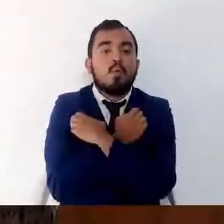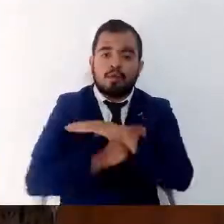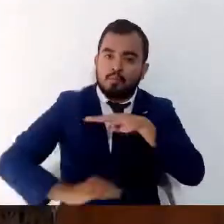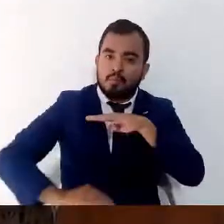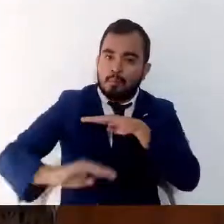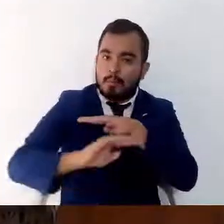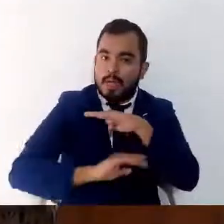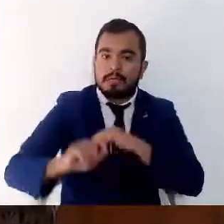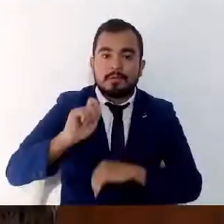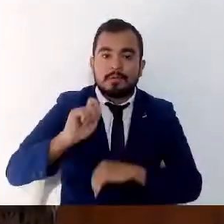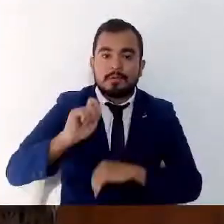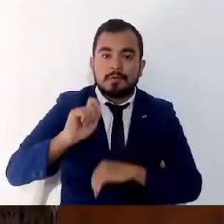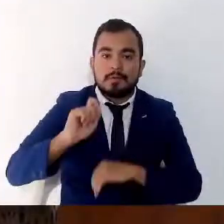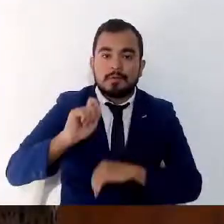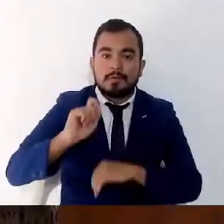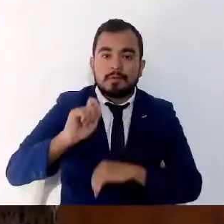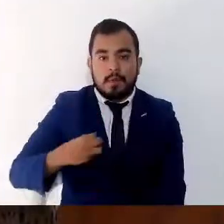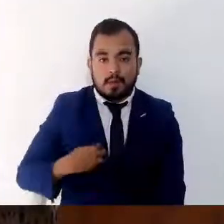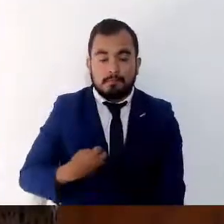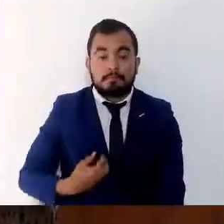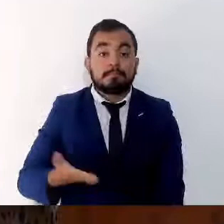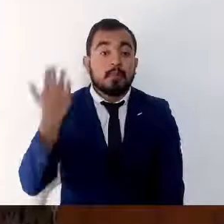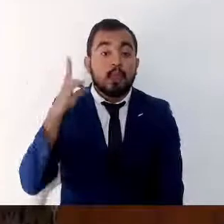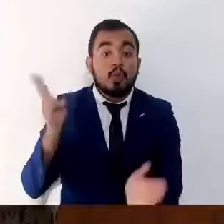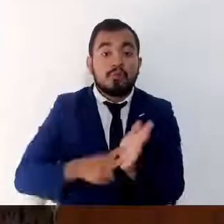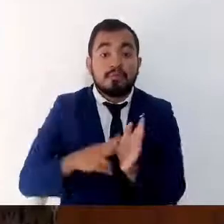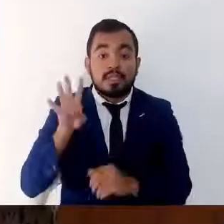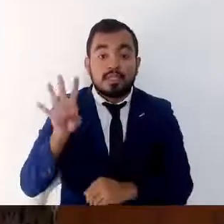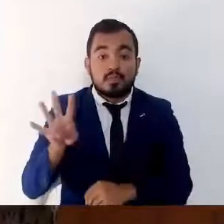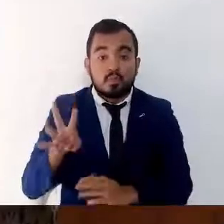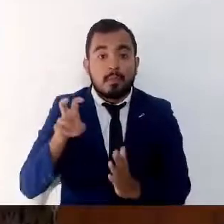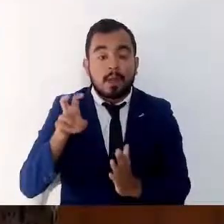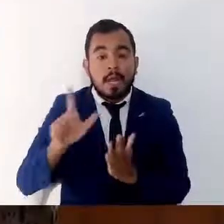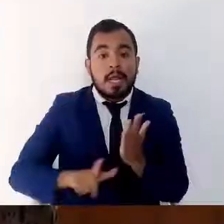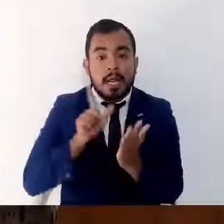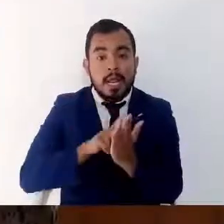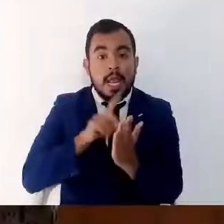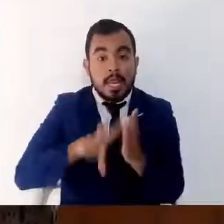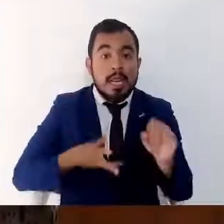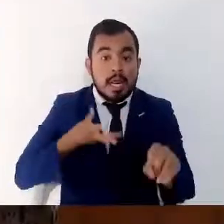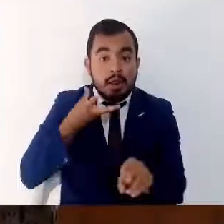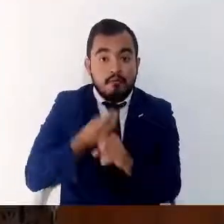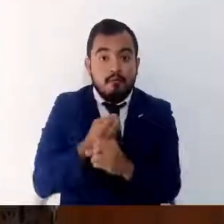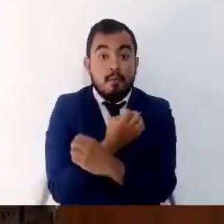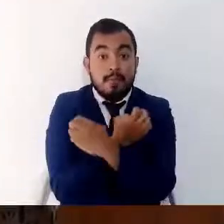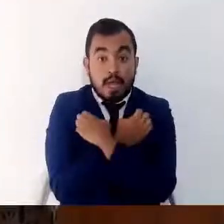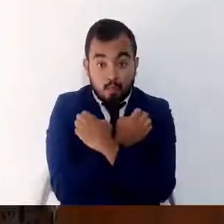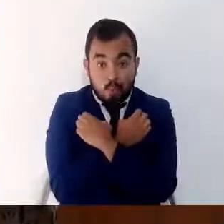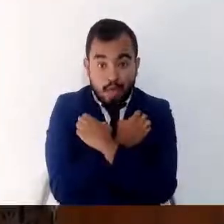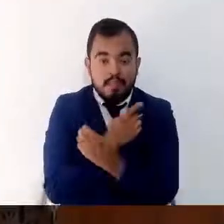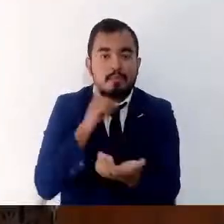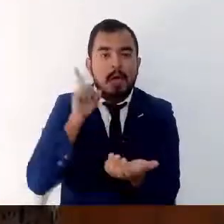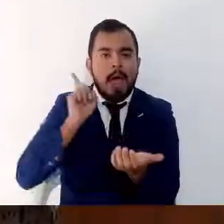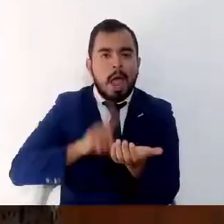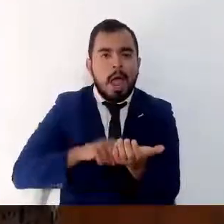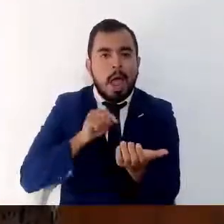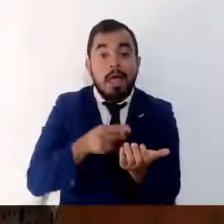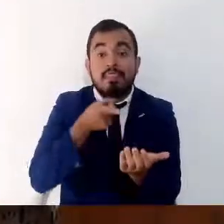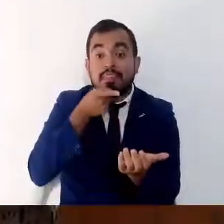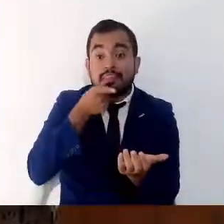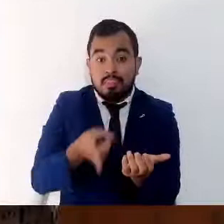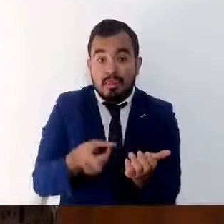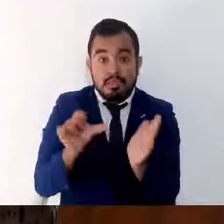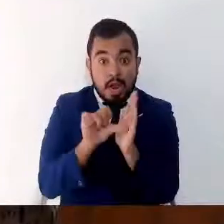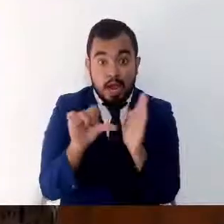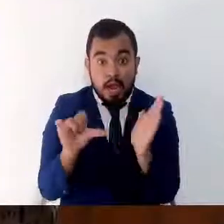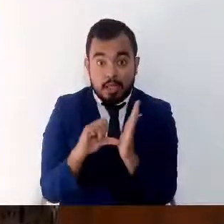con la reforma educativa del 2019, concretó el que quedará plasmado en el mismo artículo que